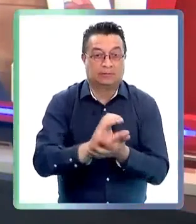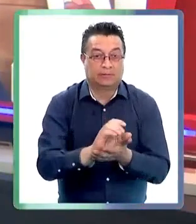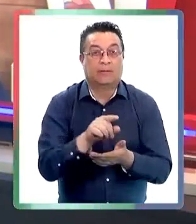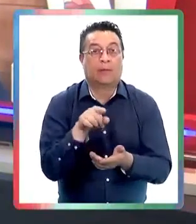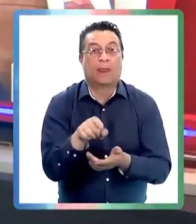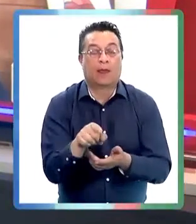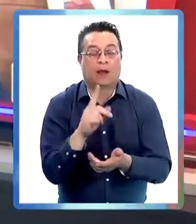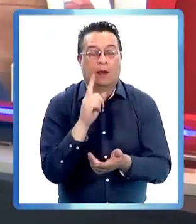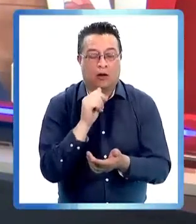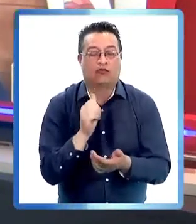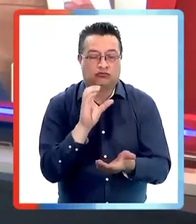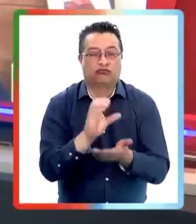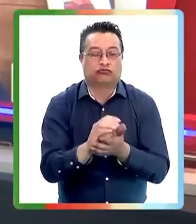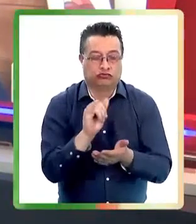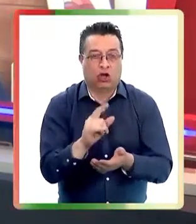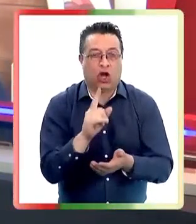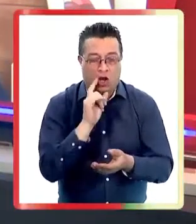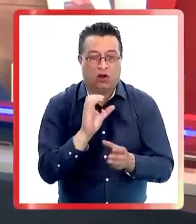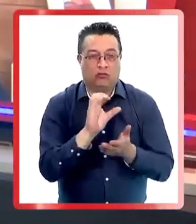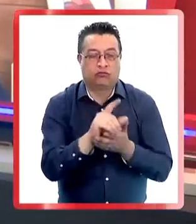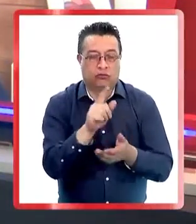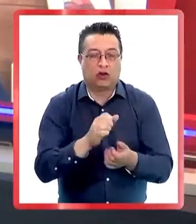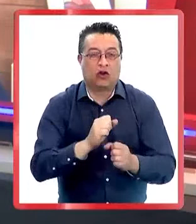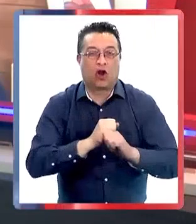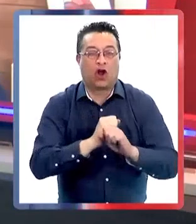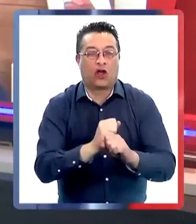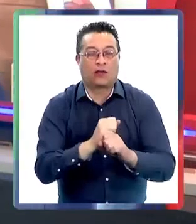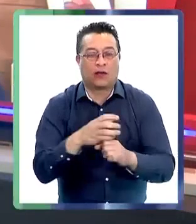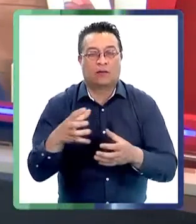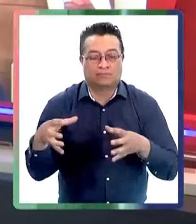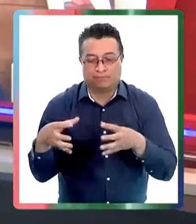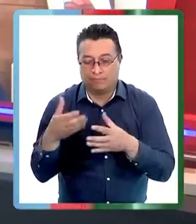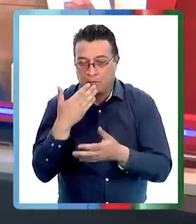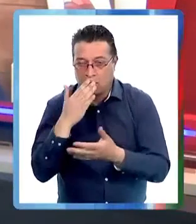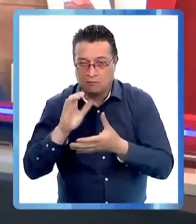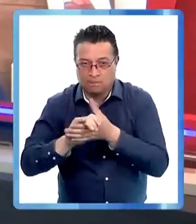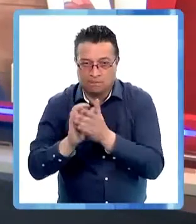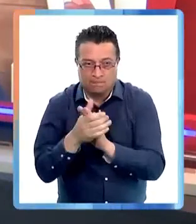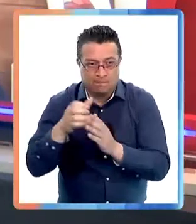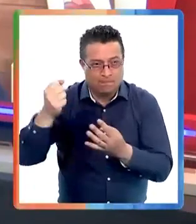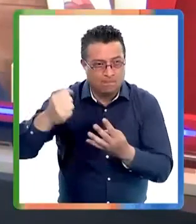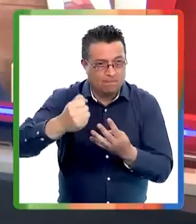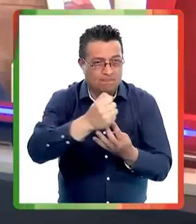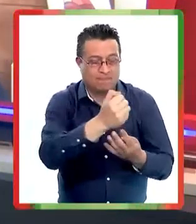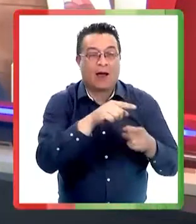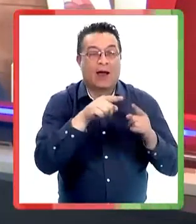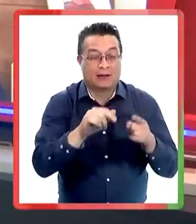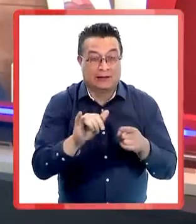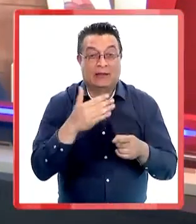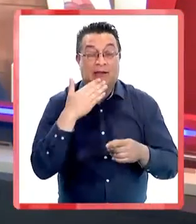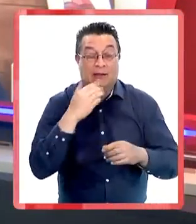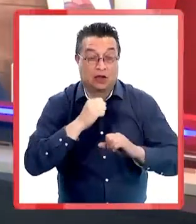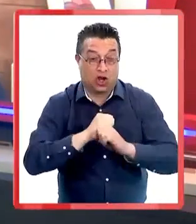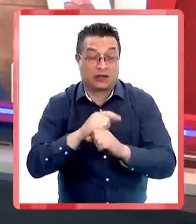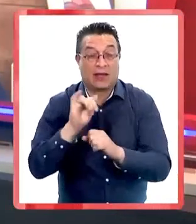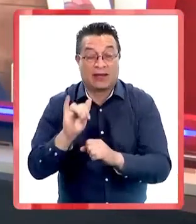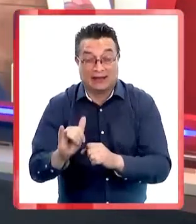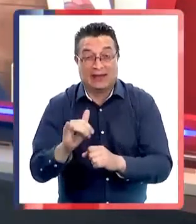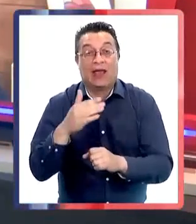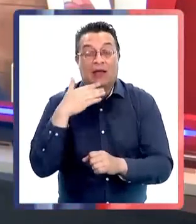presupuesto trae asignados recursos para el combate al crimen organizado, y trae recursos que son muy